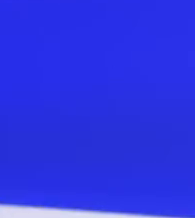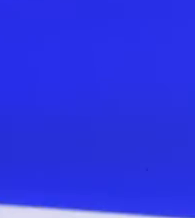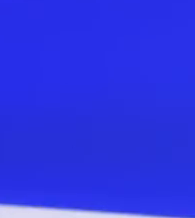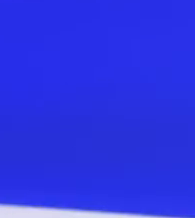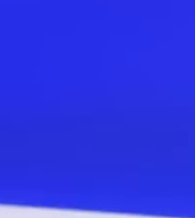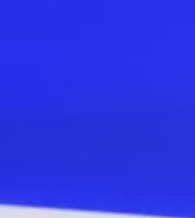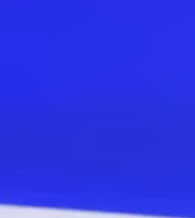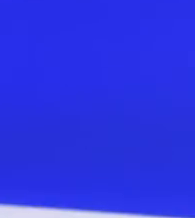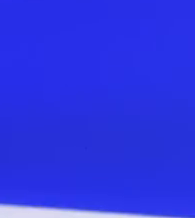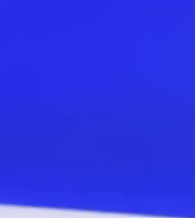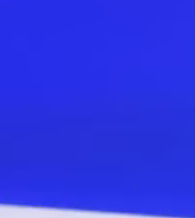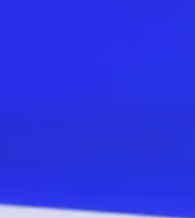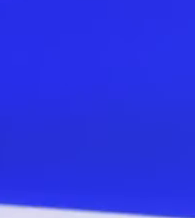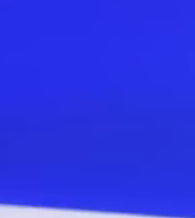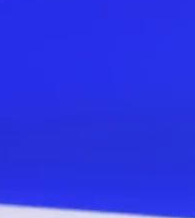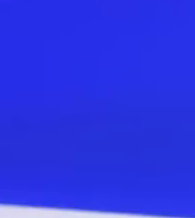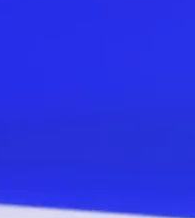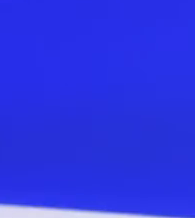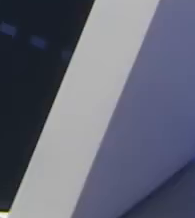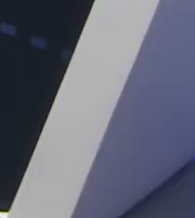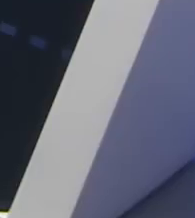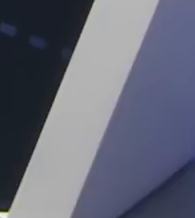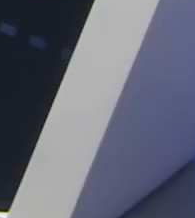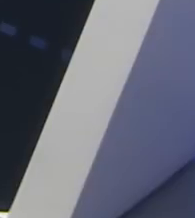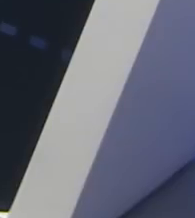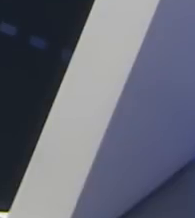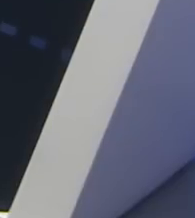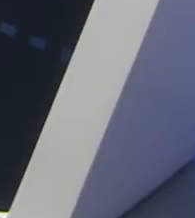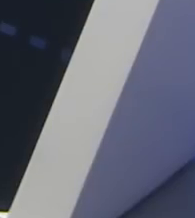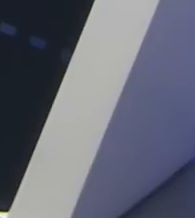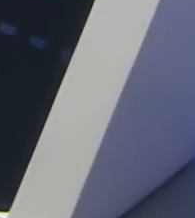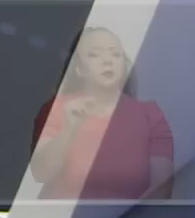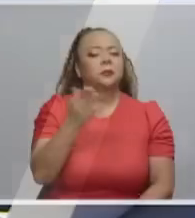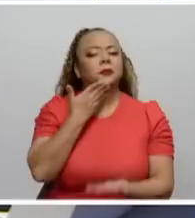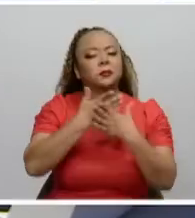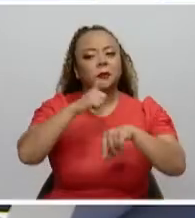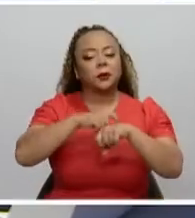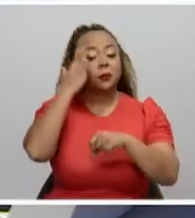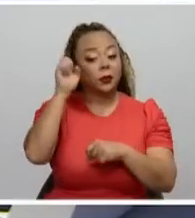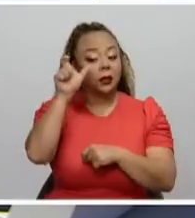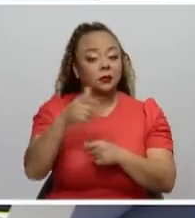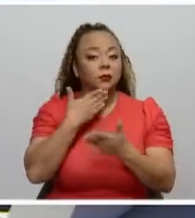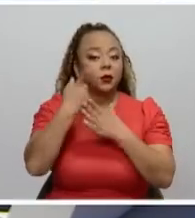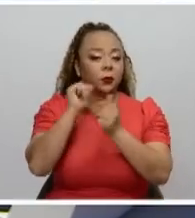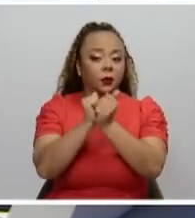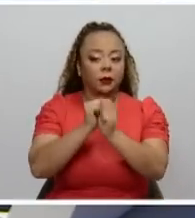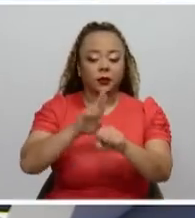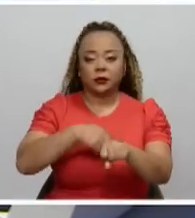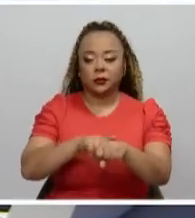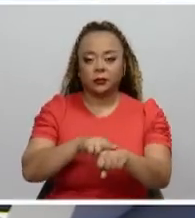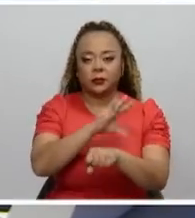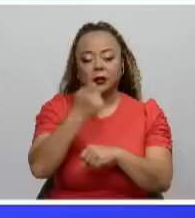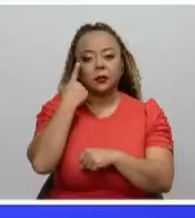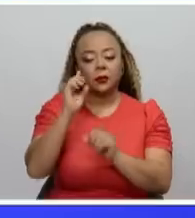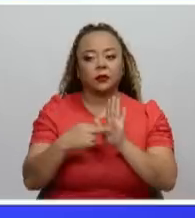y ahora dice ah para los que se enojaban con las rotas así pero no no En buena hora porque es bueno por el Campeonato nacional y